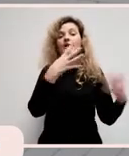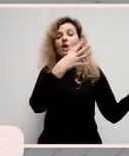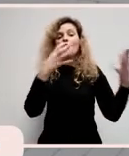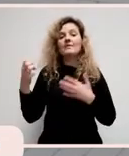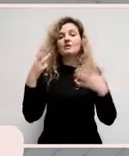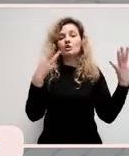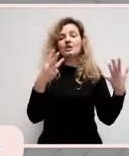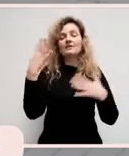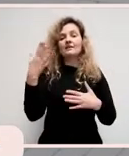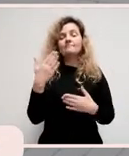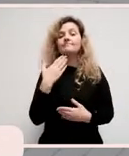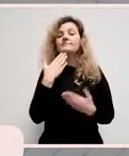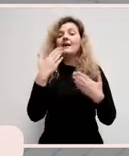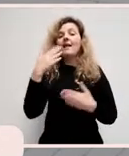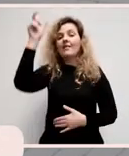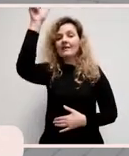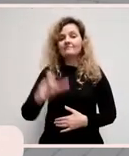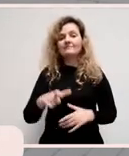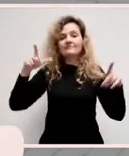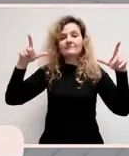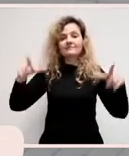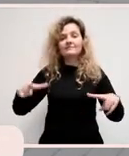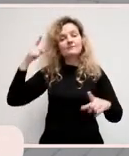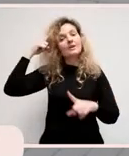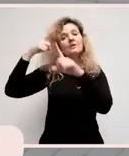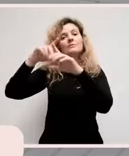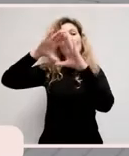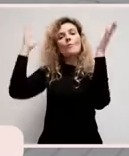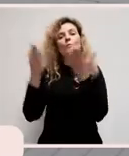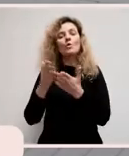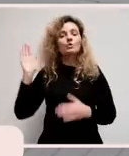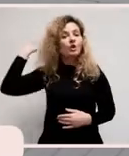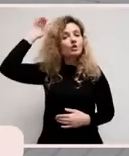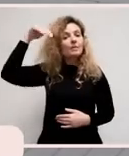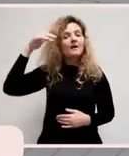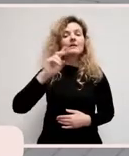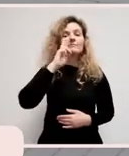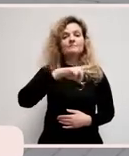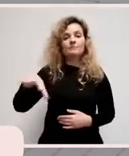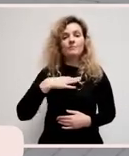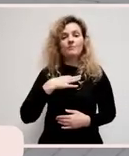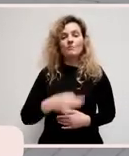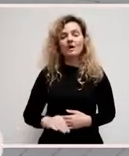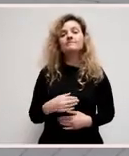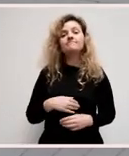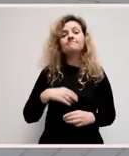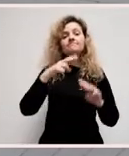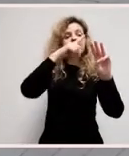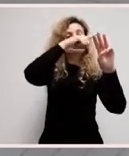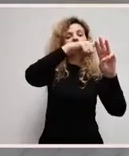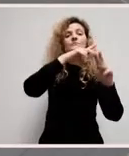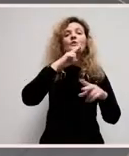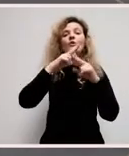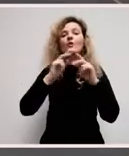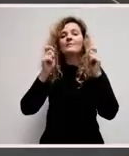gozar de la aquí una sala dedicada a un mundo romano refiero concretamente al cepo de una áncora romana que fue ha